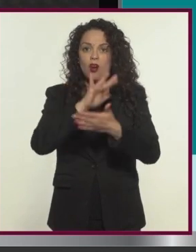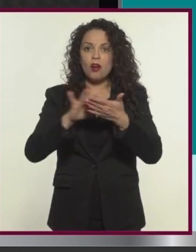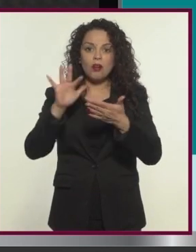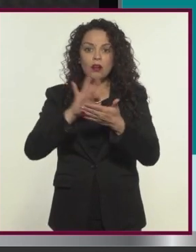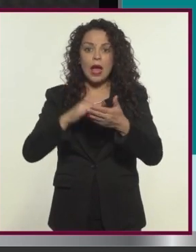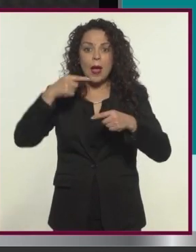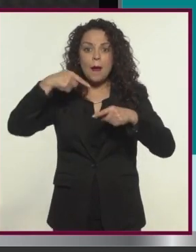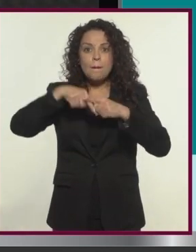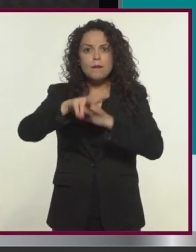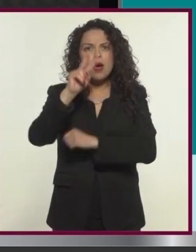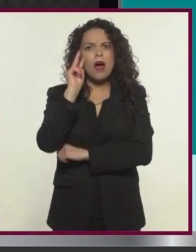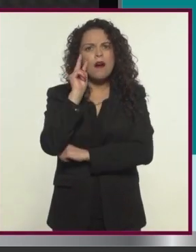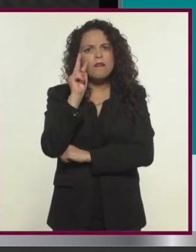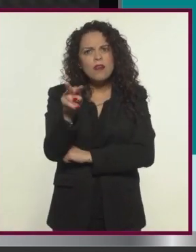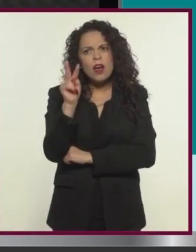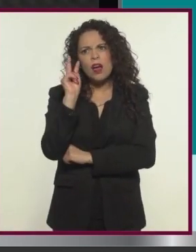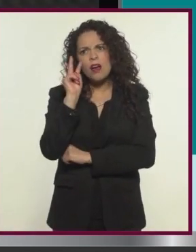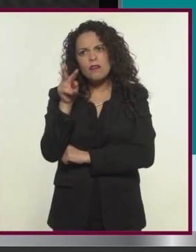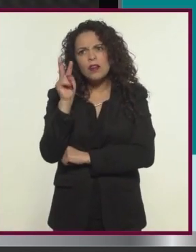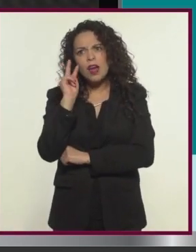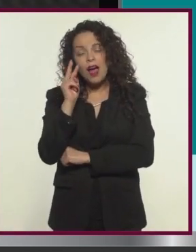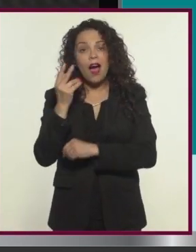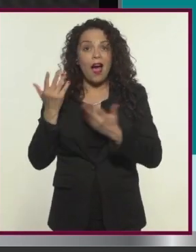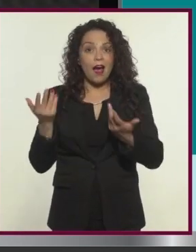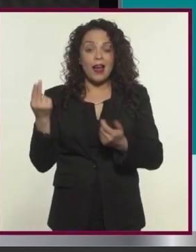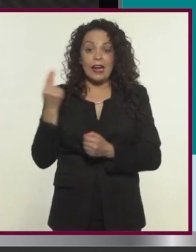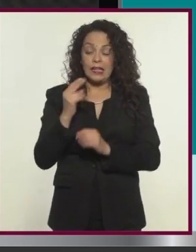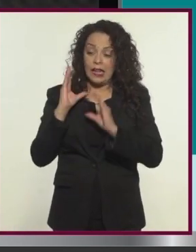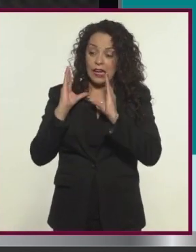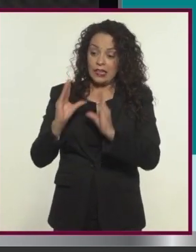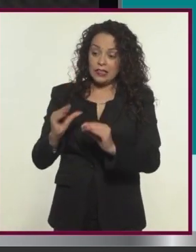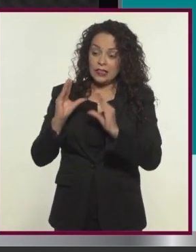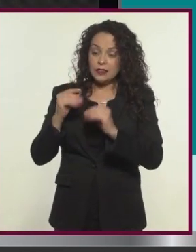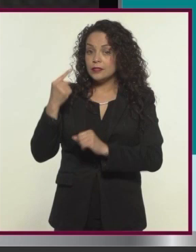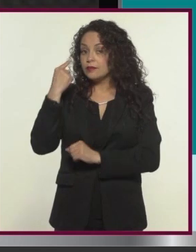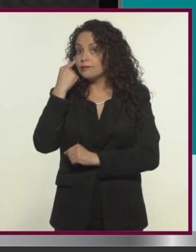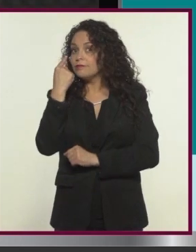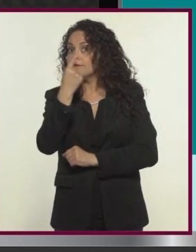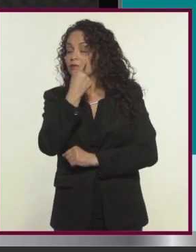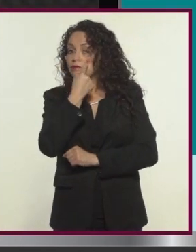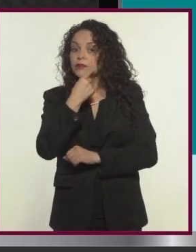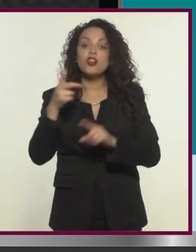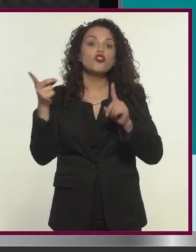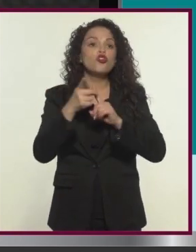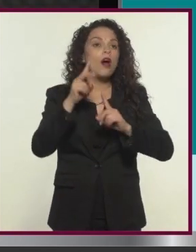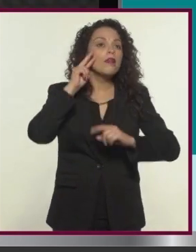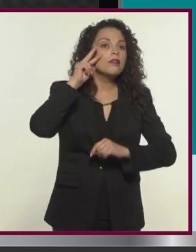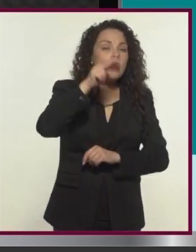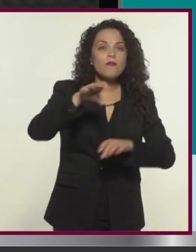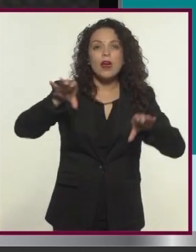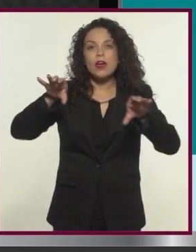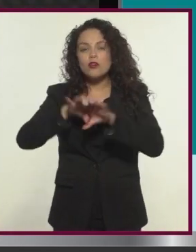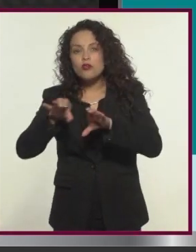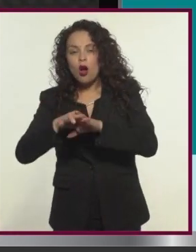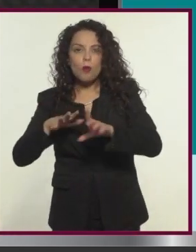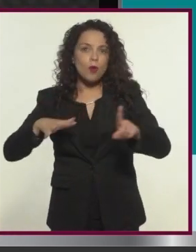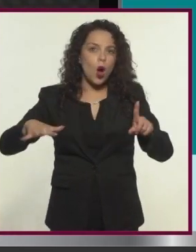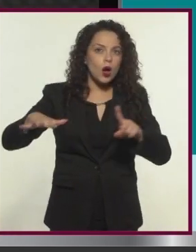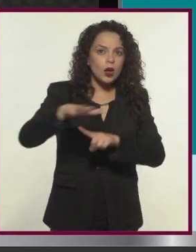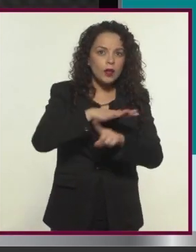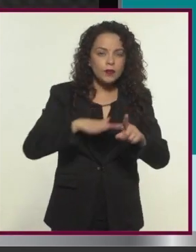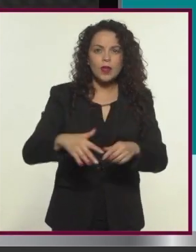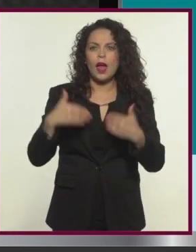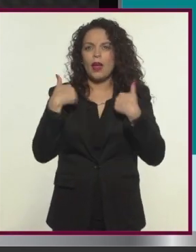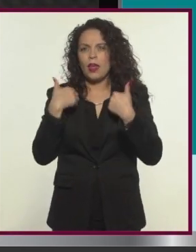leer y están empezando a ver. Entonces hay que educar a la mirada, hay que saber desde dónde mirar, desde qué